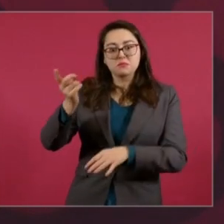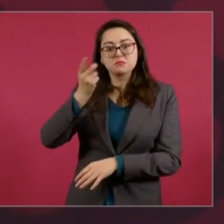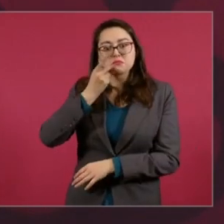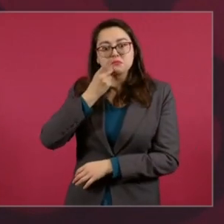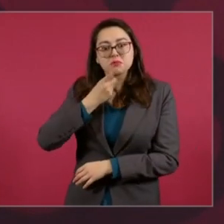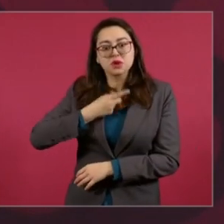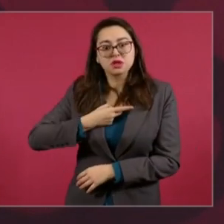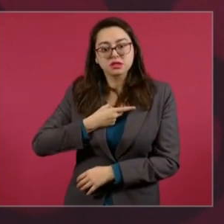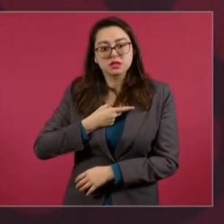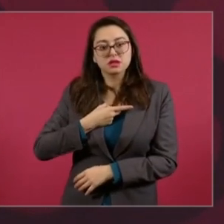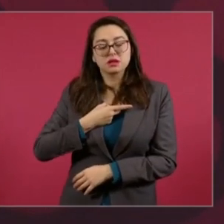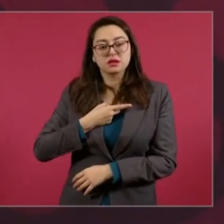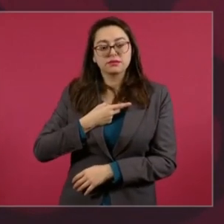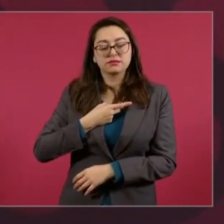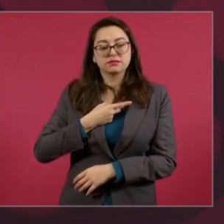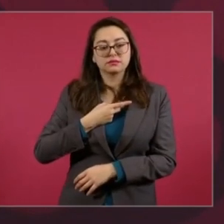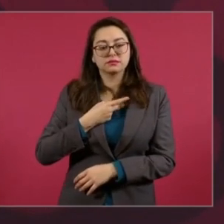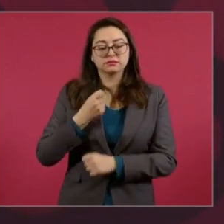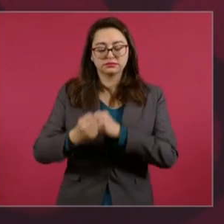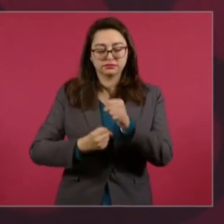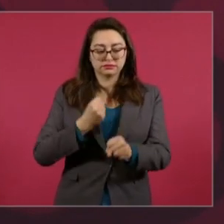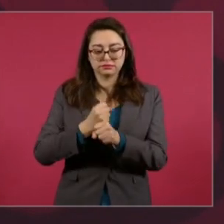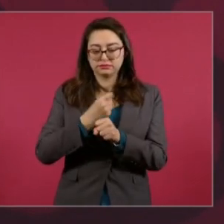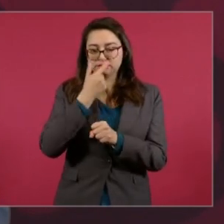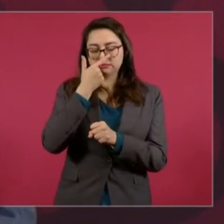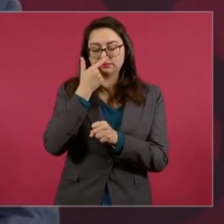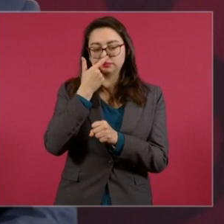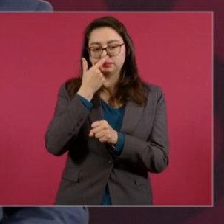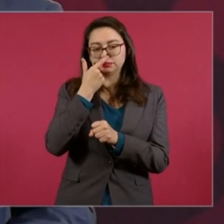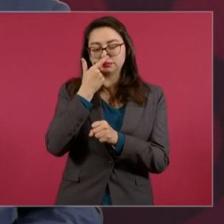había en